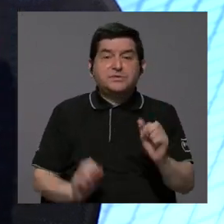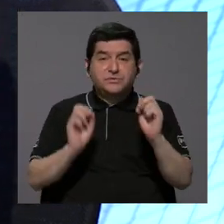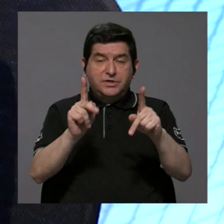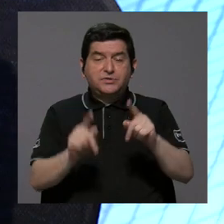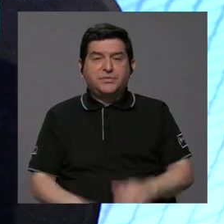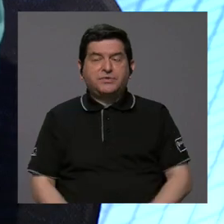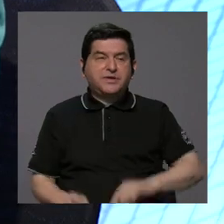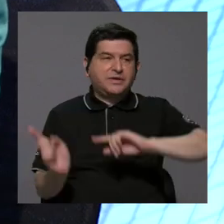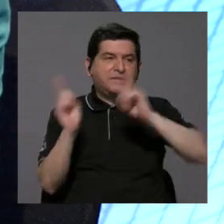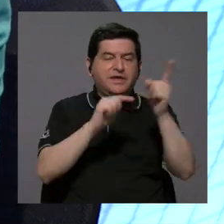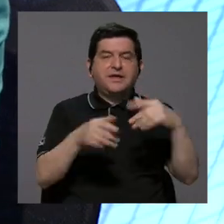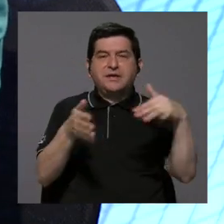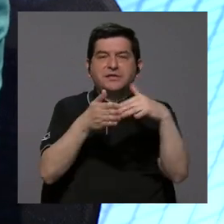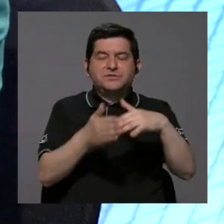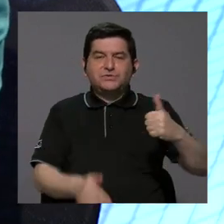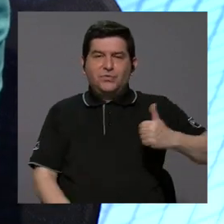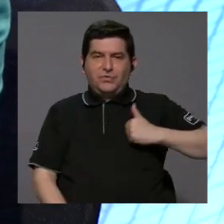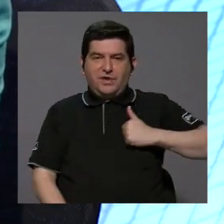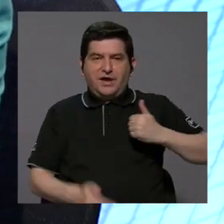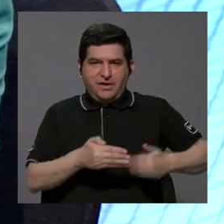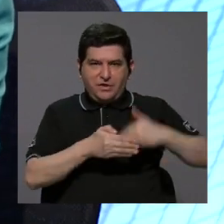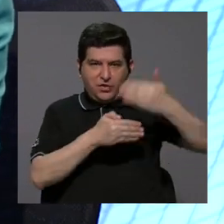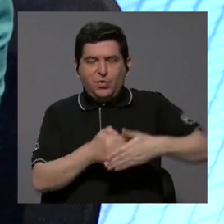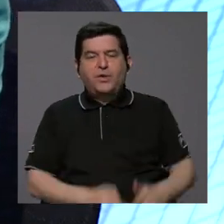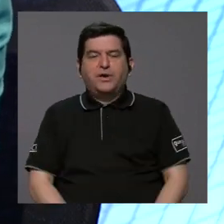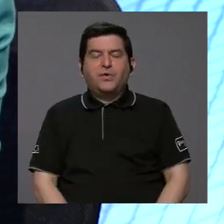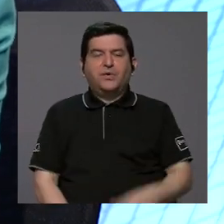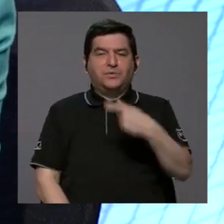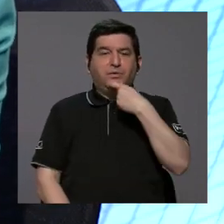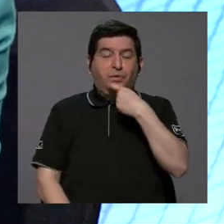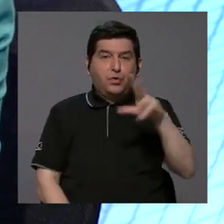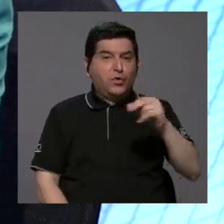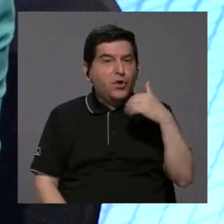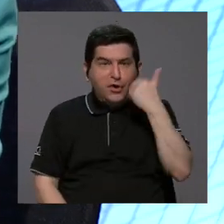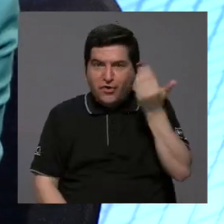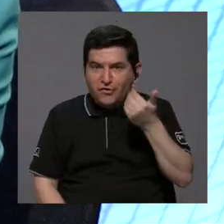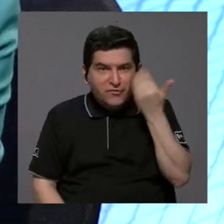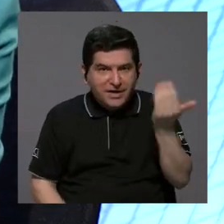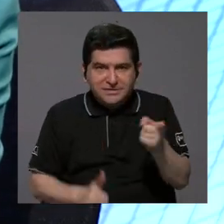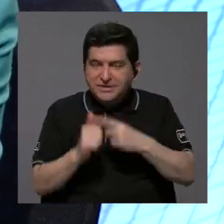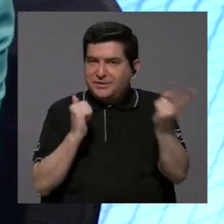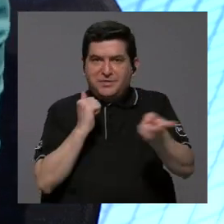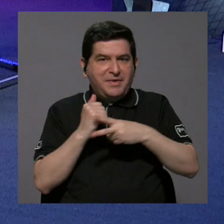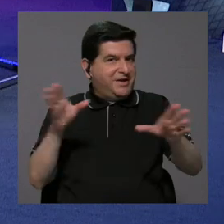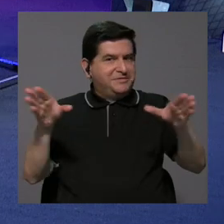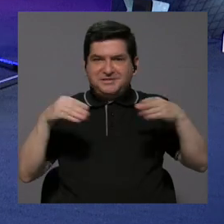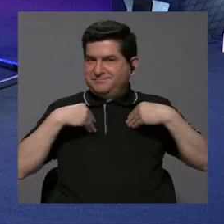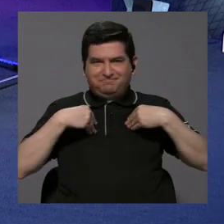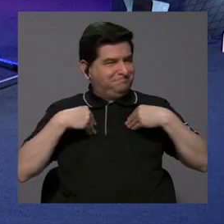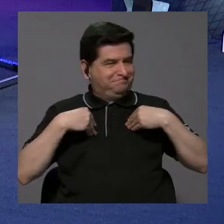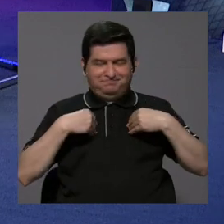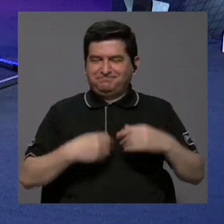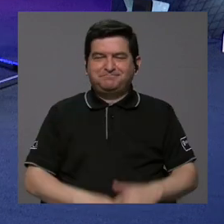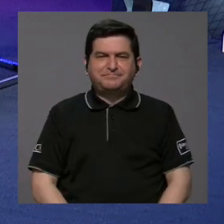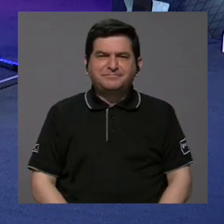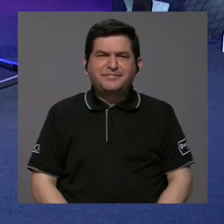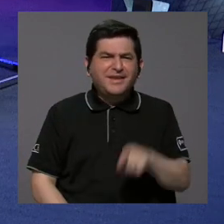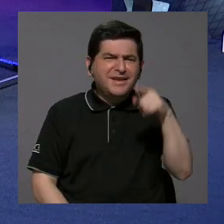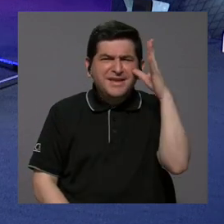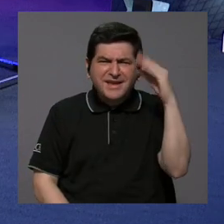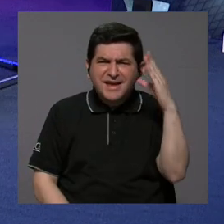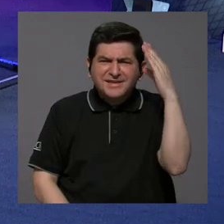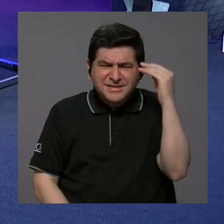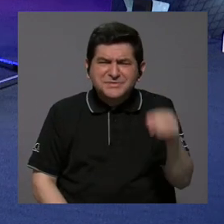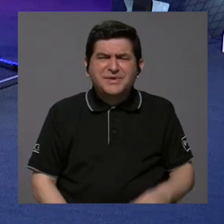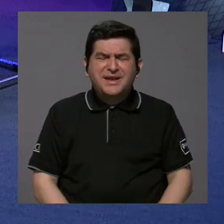oportunidad de salir a estudiar a Canadá y posteriormente al Reino Unido No fue fácil la primera vez no me aceptaron Y cómo fue su